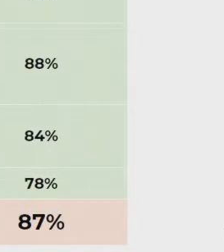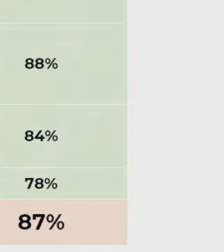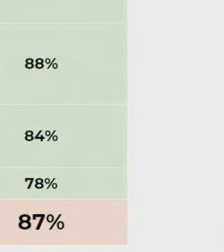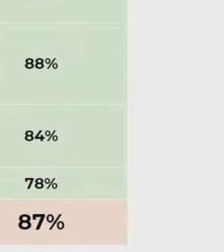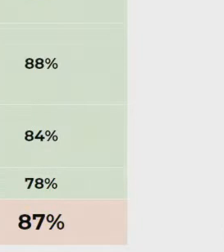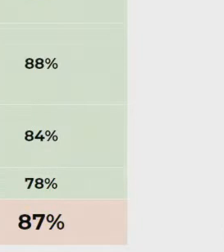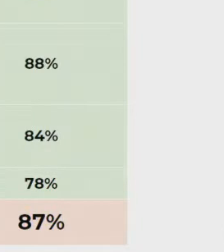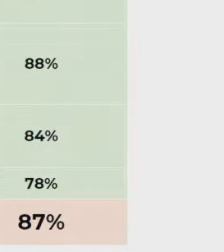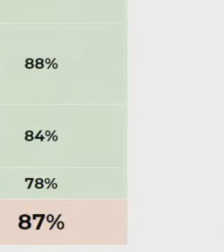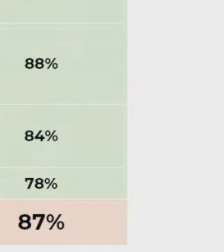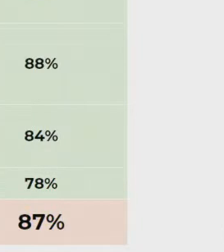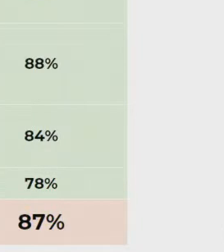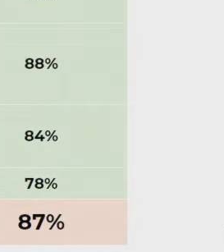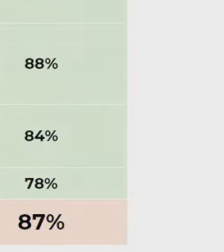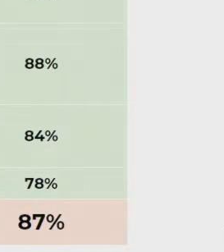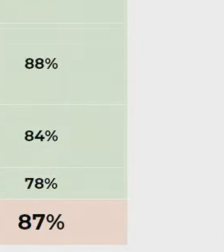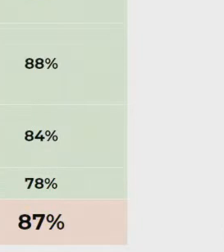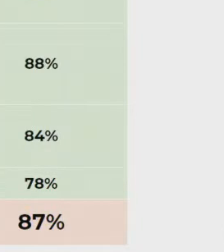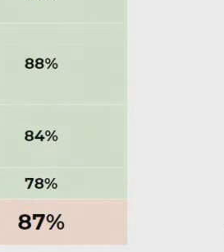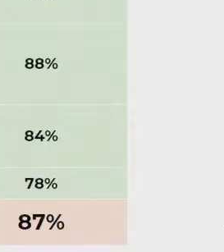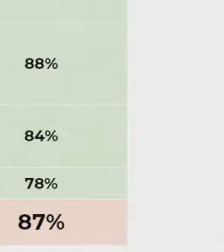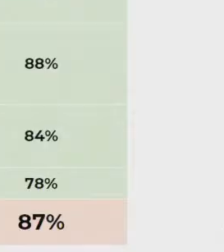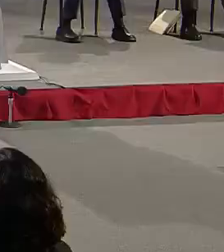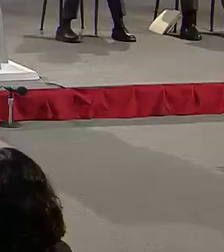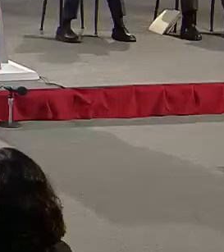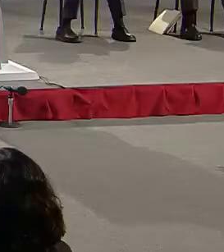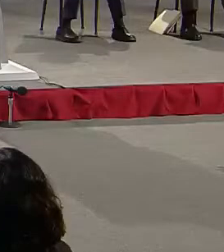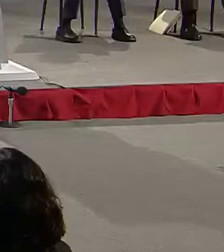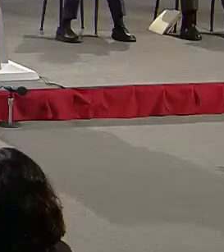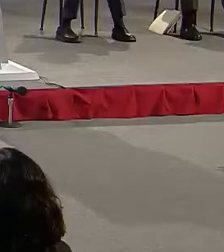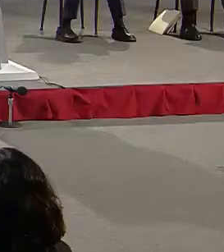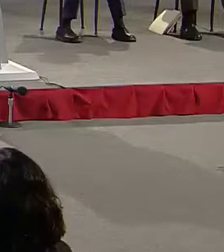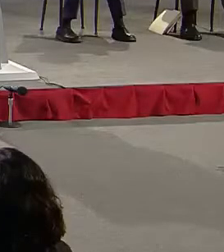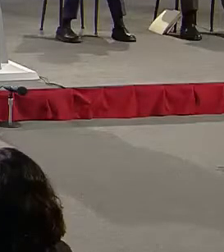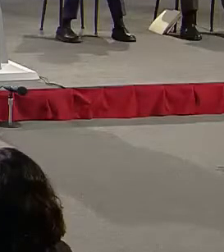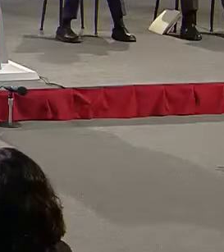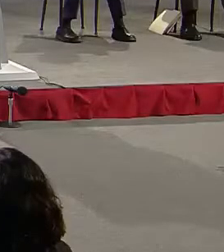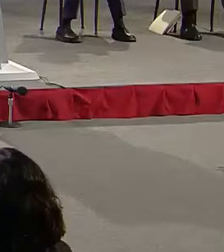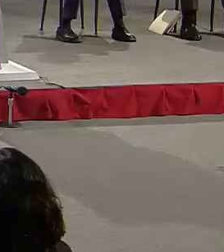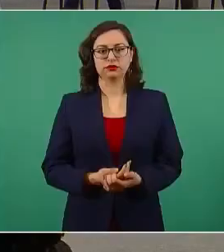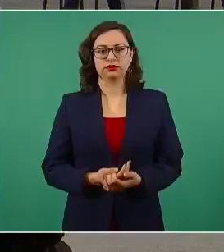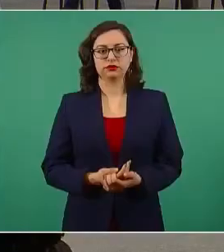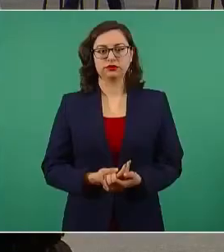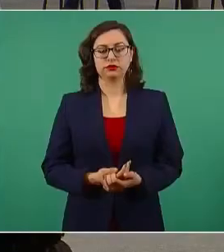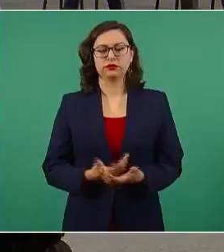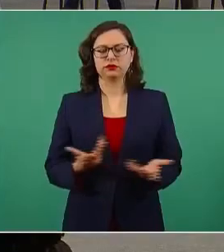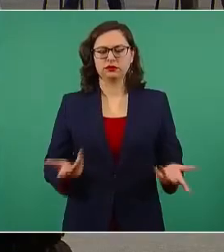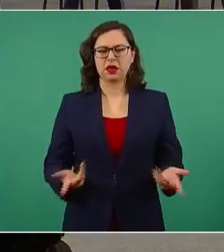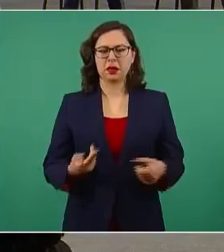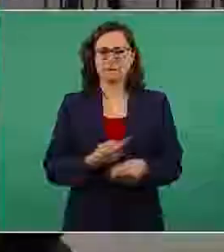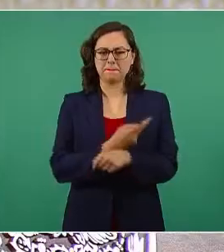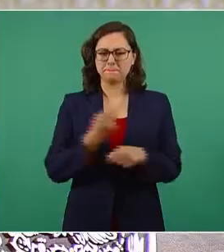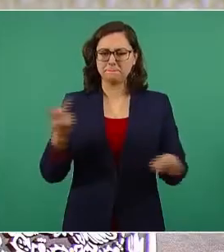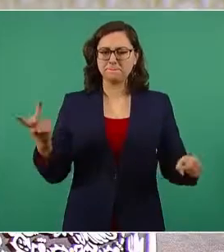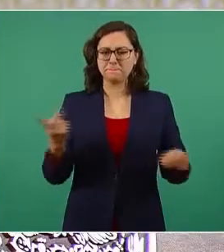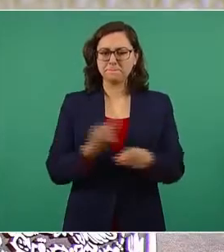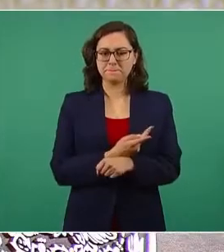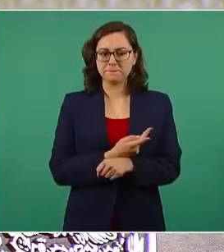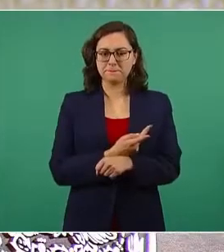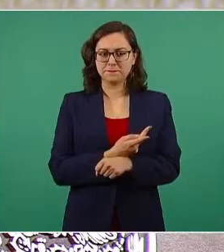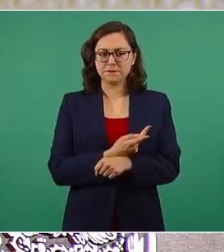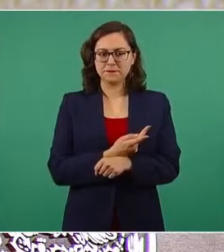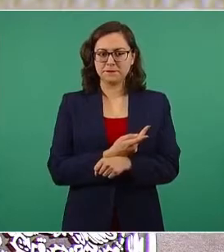a los docentes cómo se había vacunado, resulta que del total de los encuestados